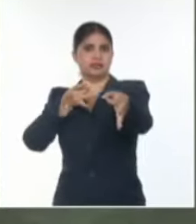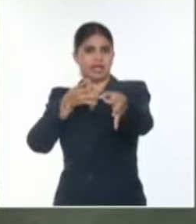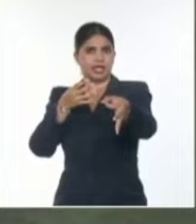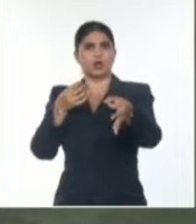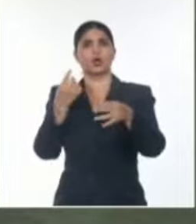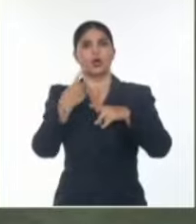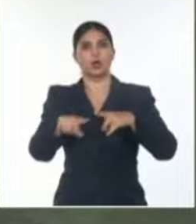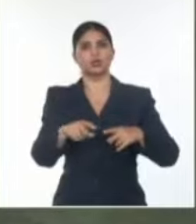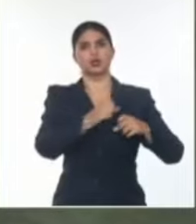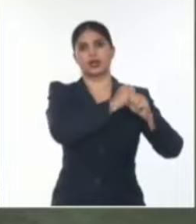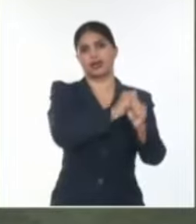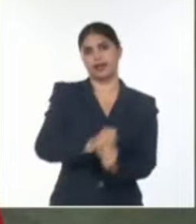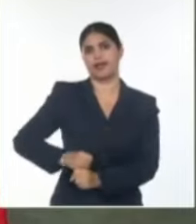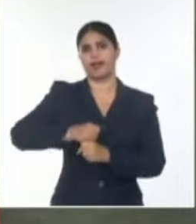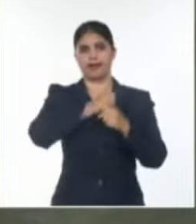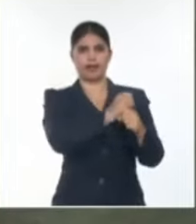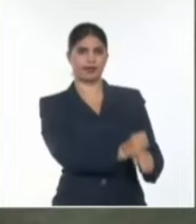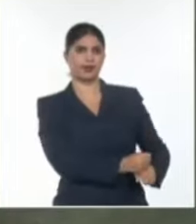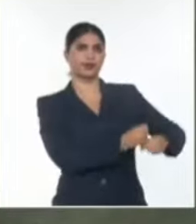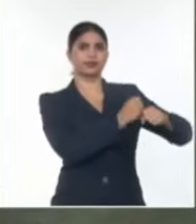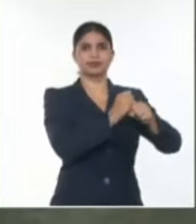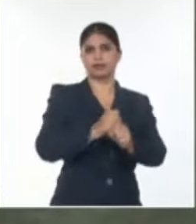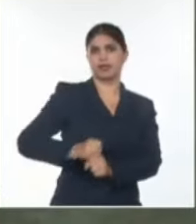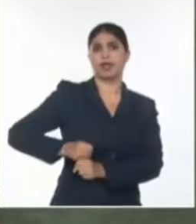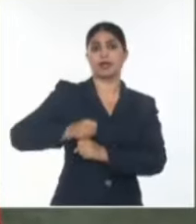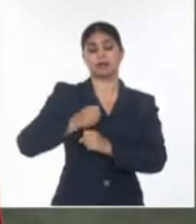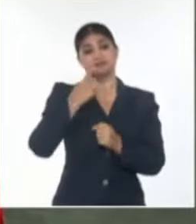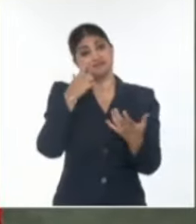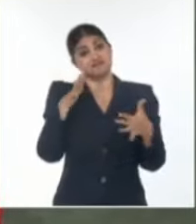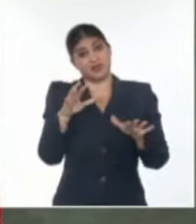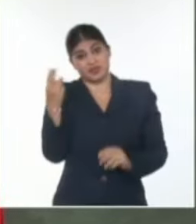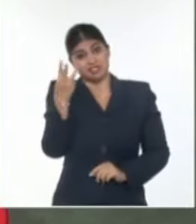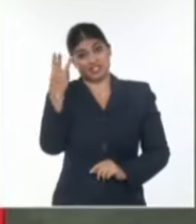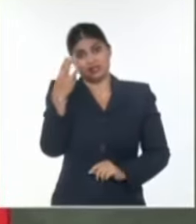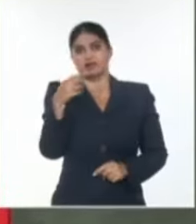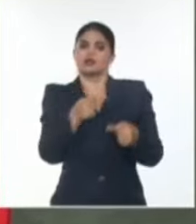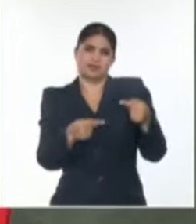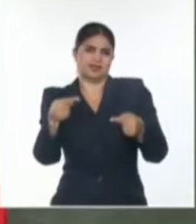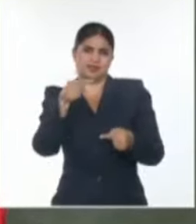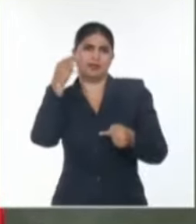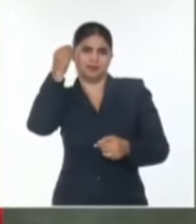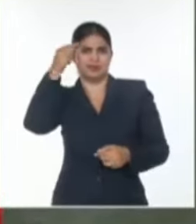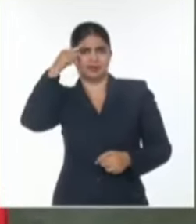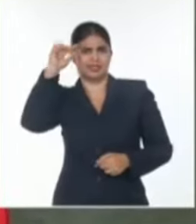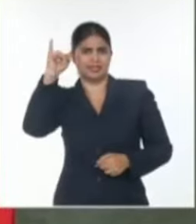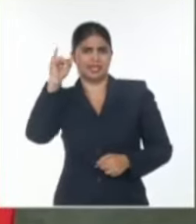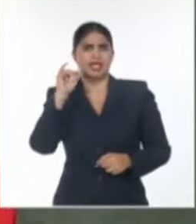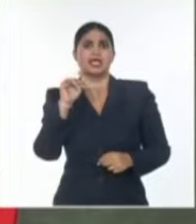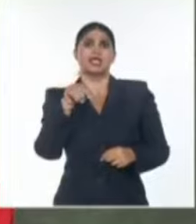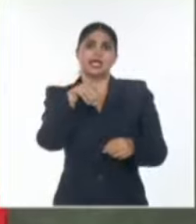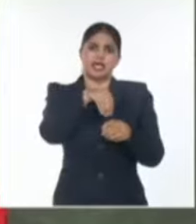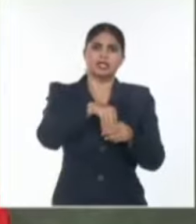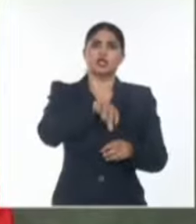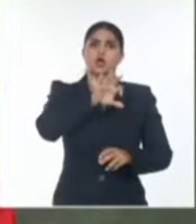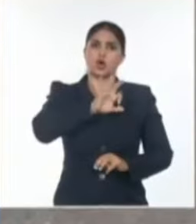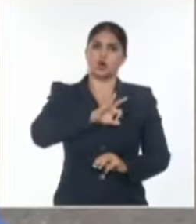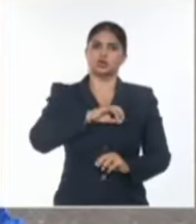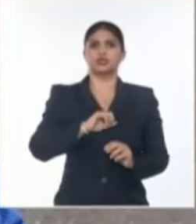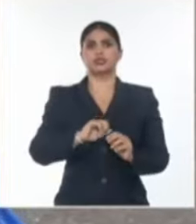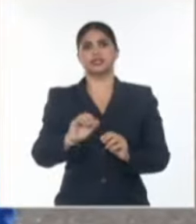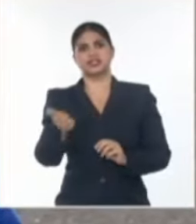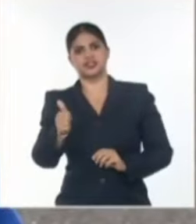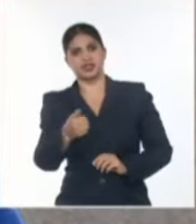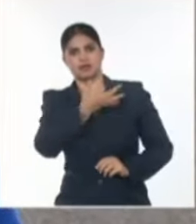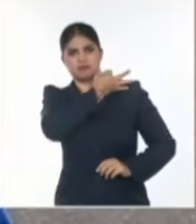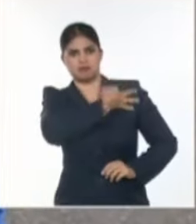sorpresa con Leuris o con Jorge Félix. Esperemos a ver qué sucede, pero yo creo que sí, que podemos estar entre las 8 y 10 medallas y 4 o 5 medallas de oro.